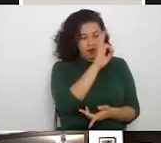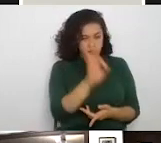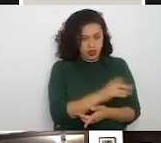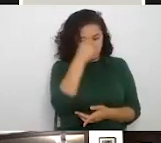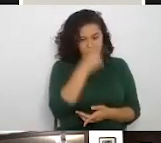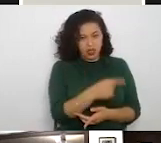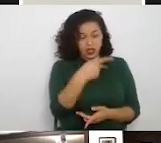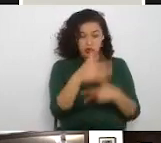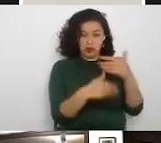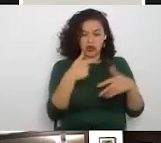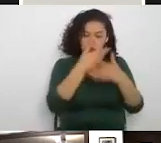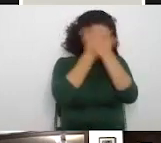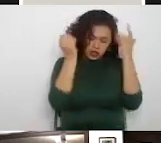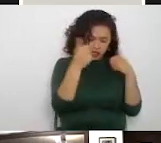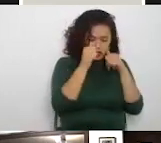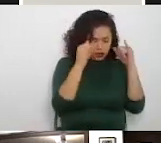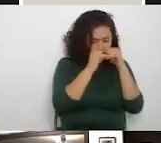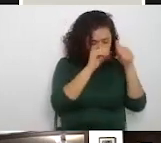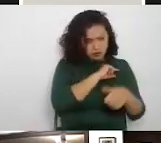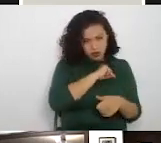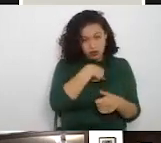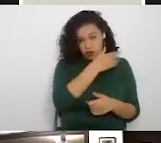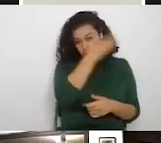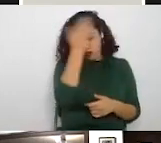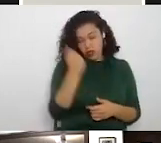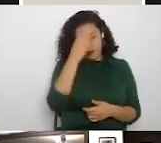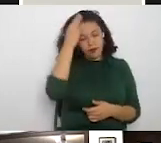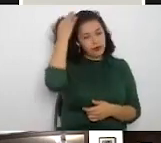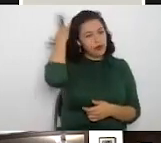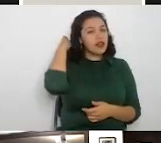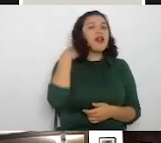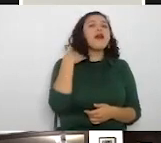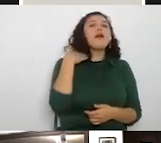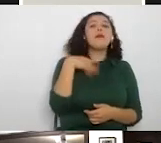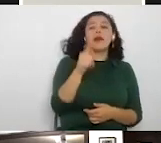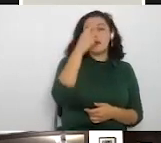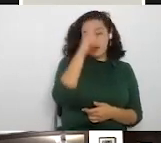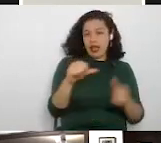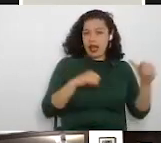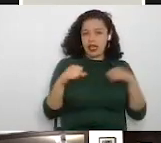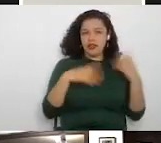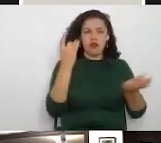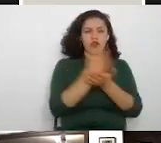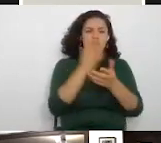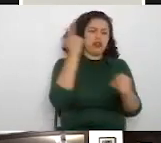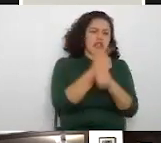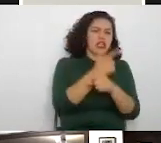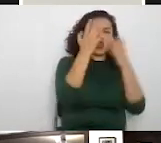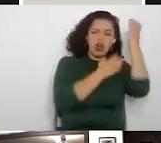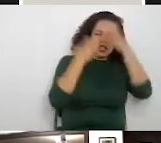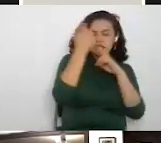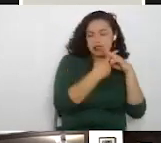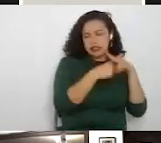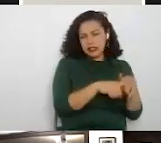de asistencia privada. Entonces, a lo mejor para esta actividad que sería simplemente el diagnóstico o la evaluación inicial